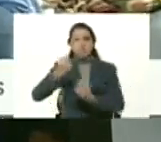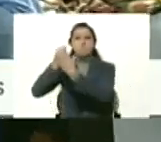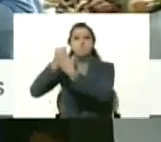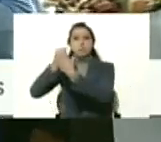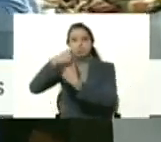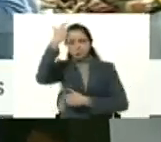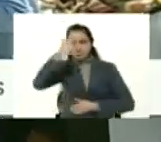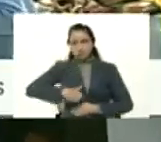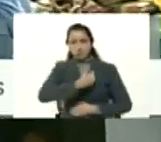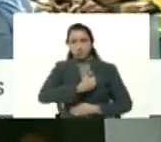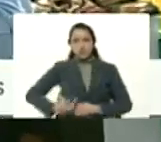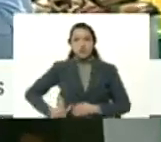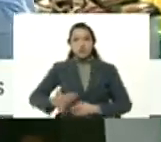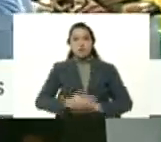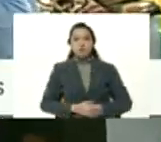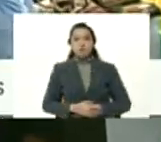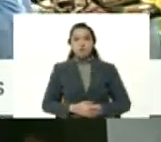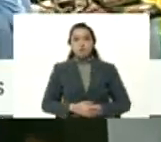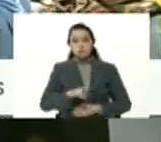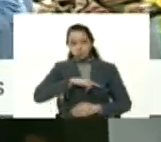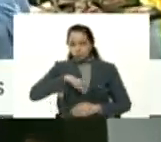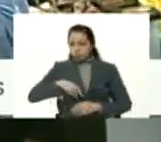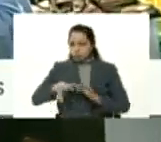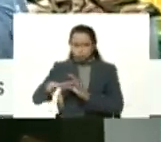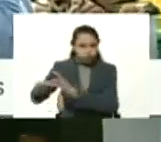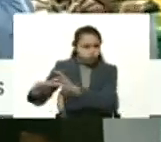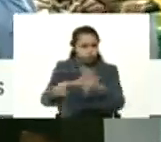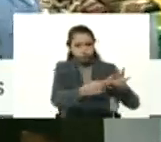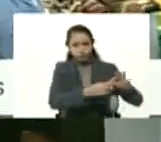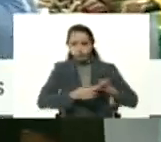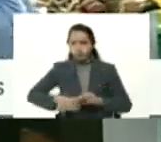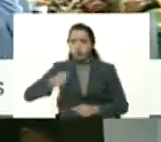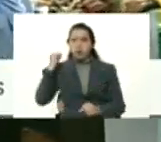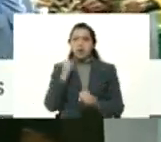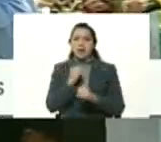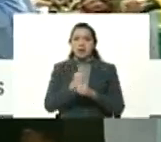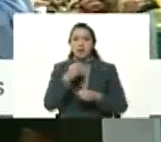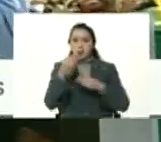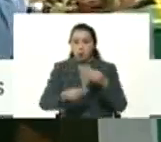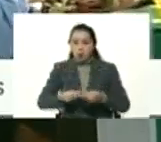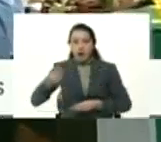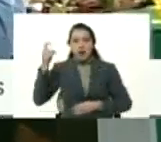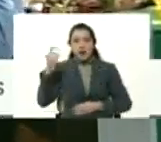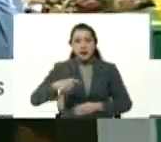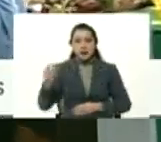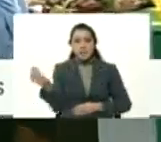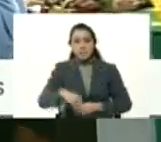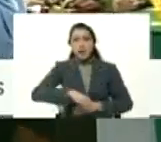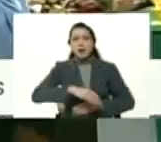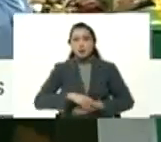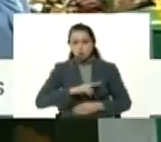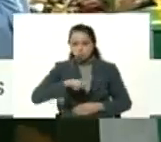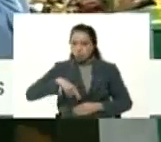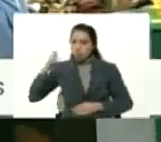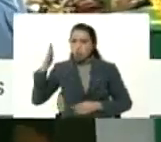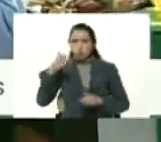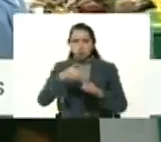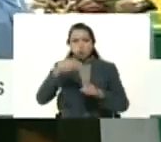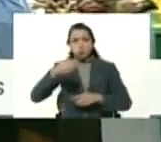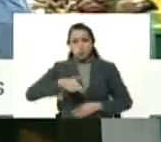apoyo. Vamos a abrazarnos, vamos a trabajar juntos, todo lo que haga falta, todo lo que podamos y más allá de lo que